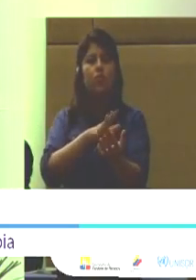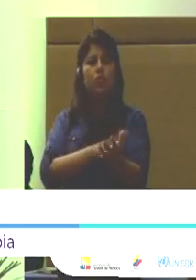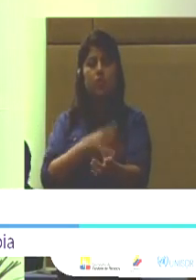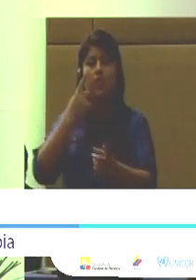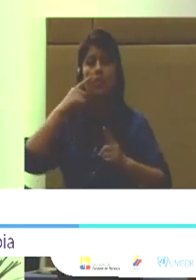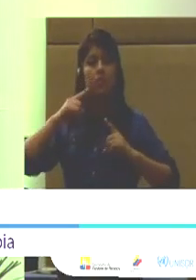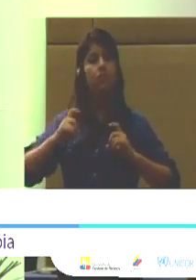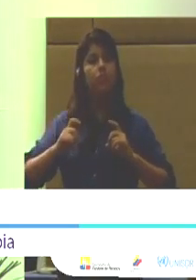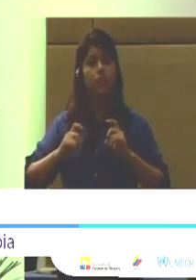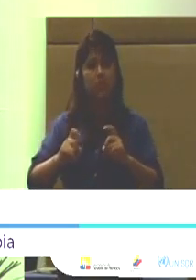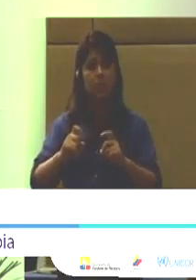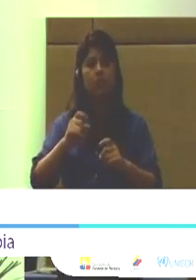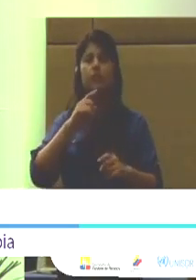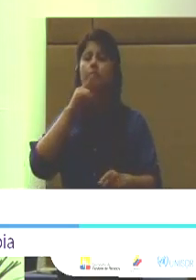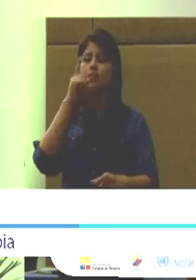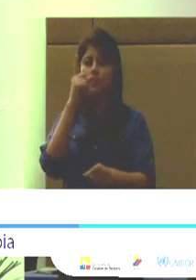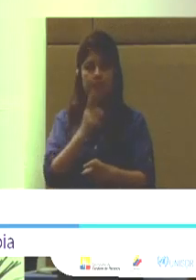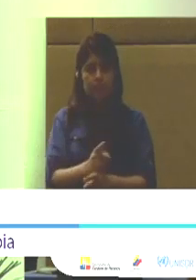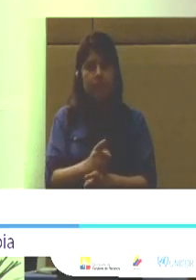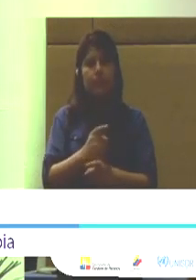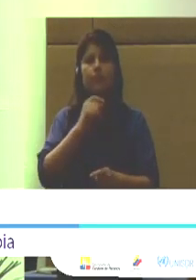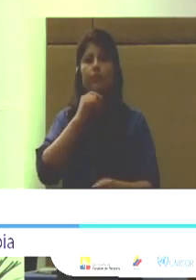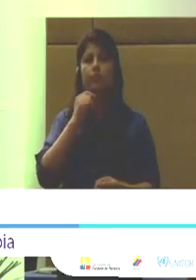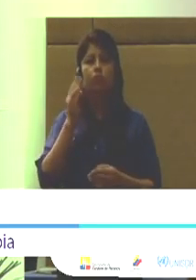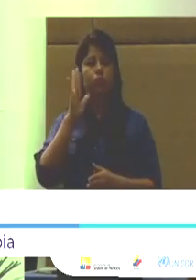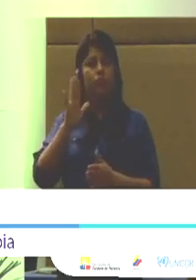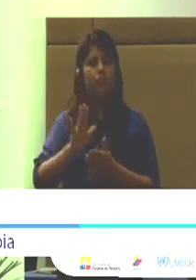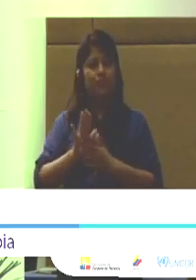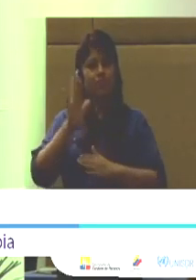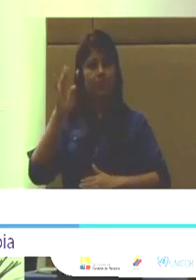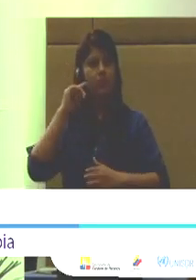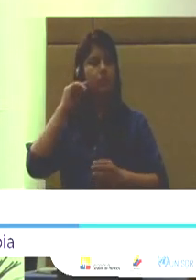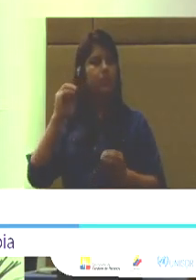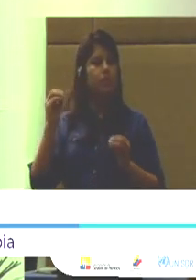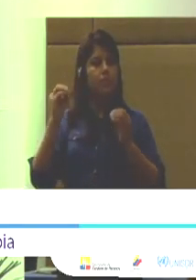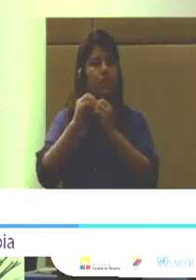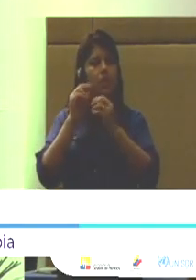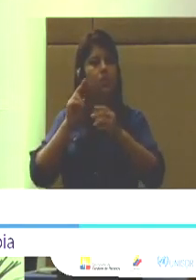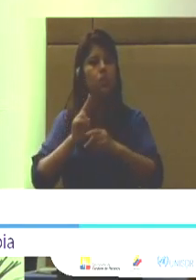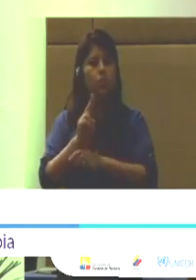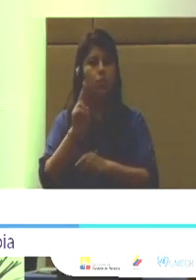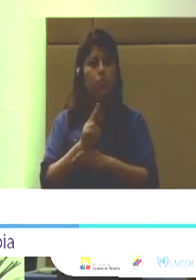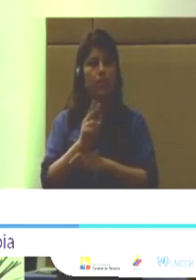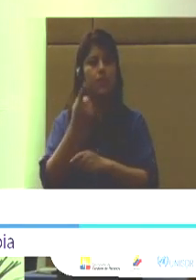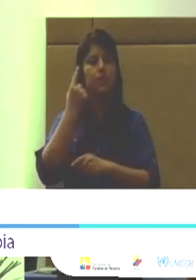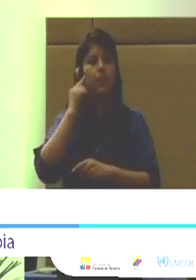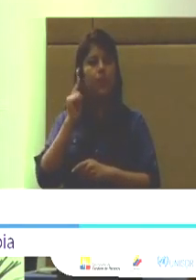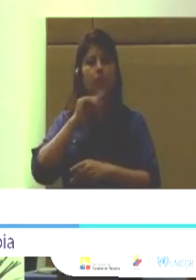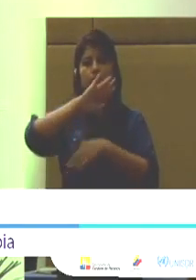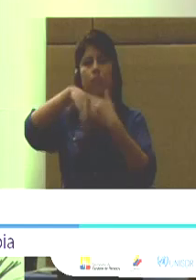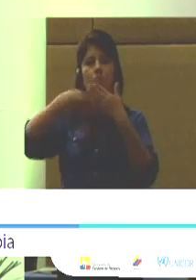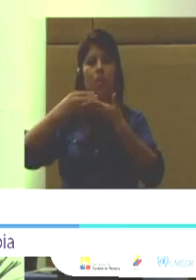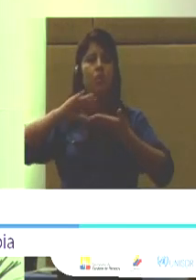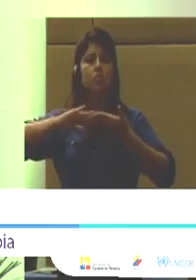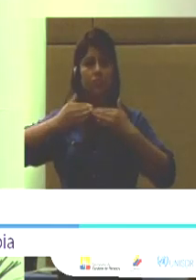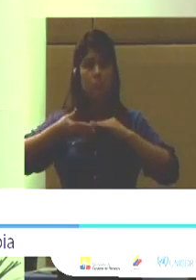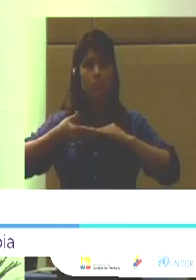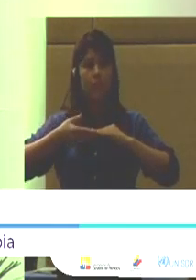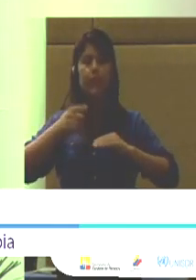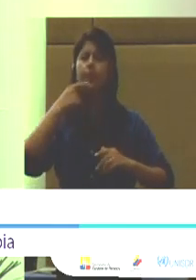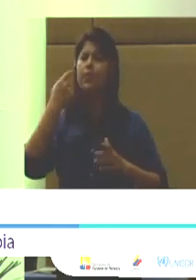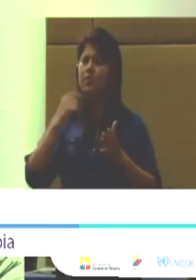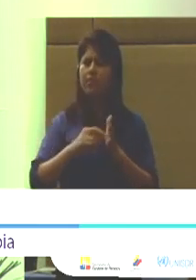investigación realmente se vuelva supremamente útil a las comunidades. Entonces, hay